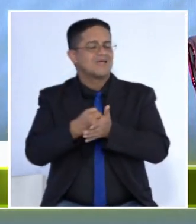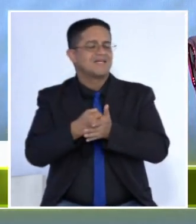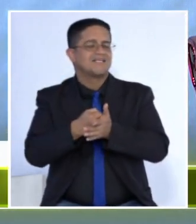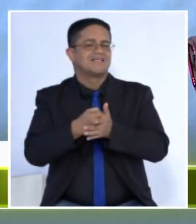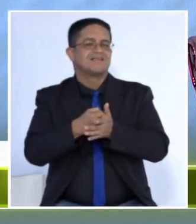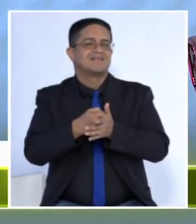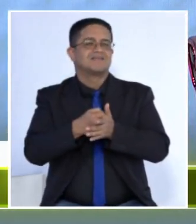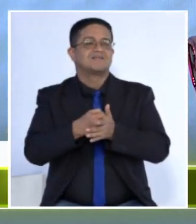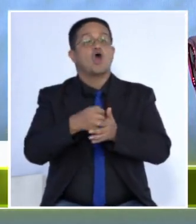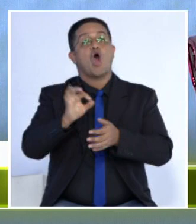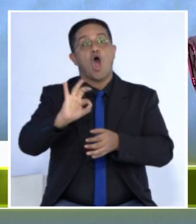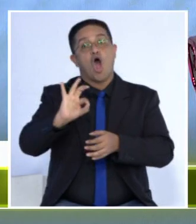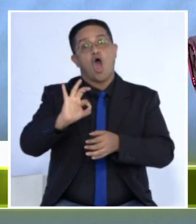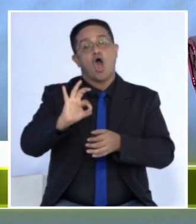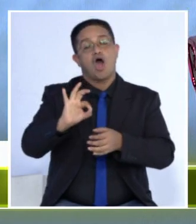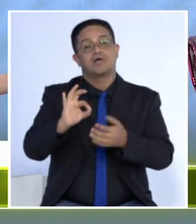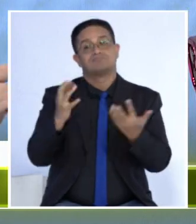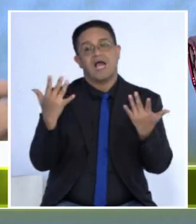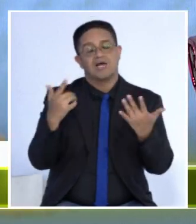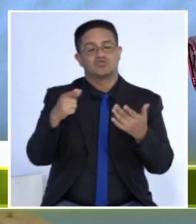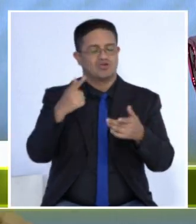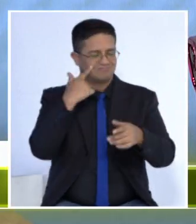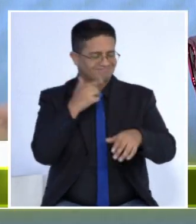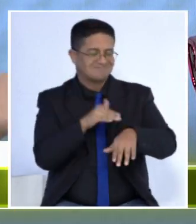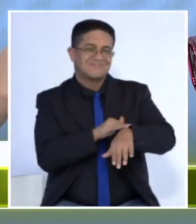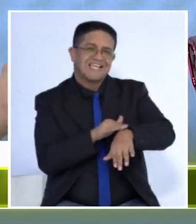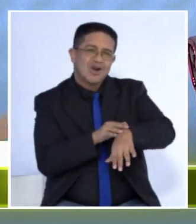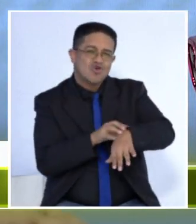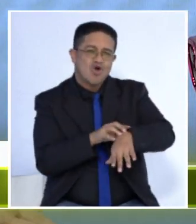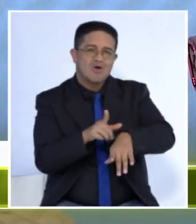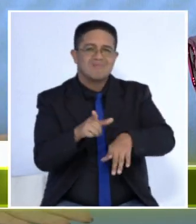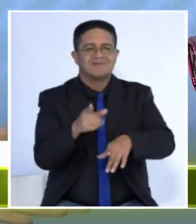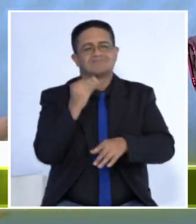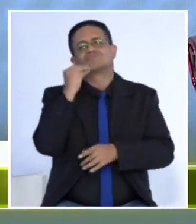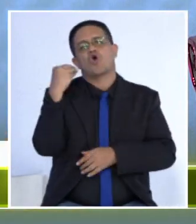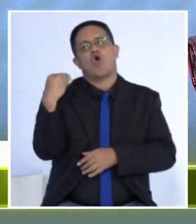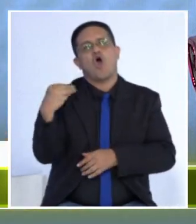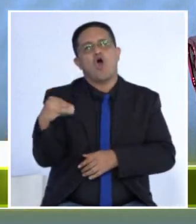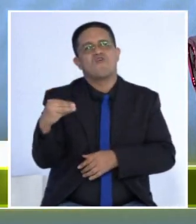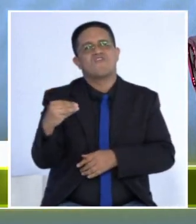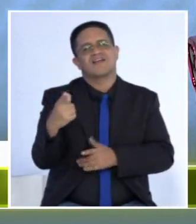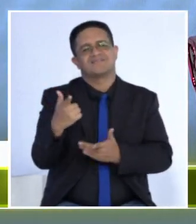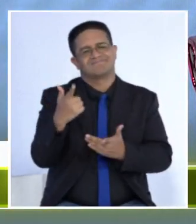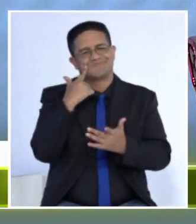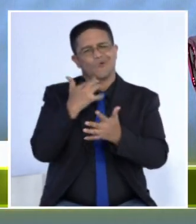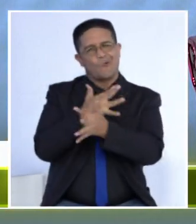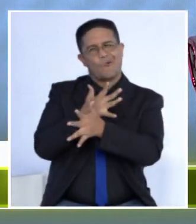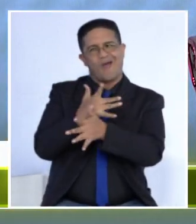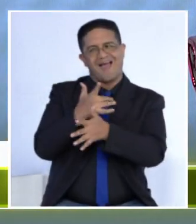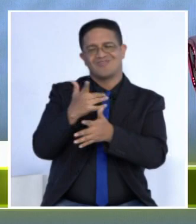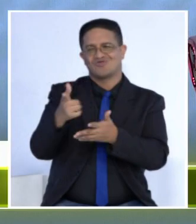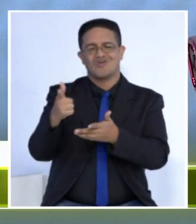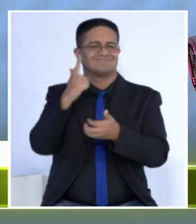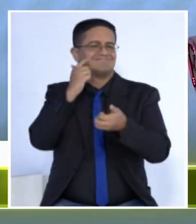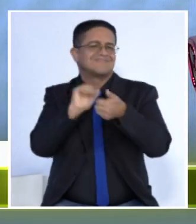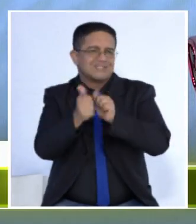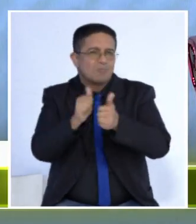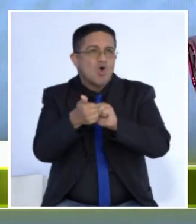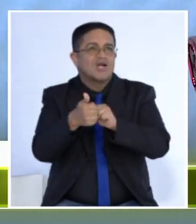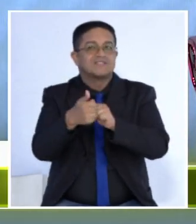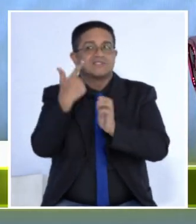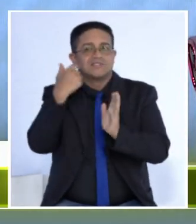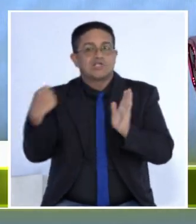en las extremidades, los sarcomas que son más comunes en edades de adolescentes, cuando están jugando en los deportes,